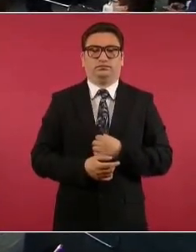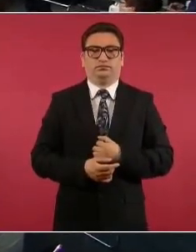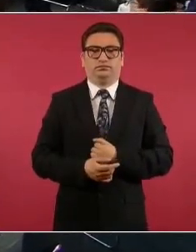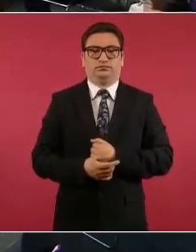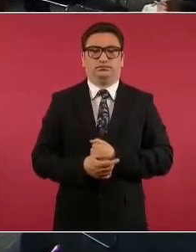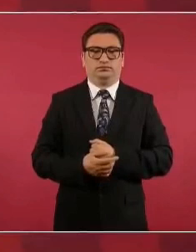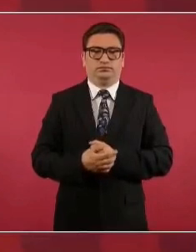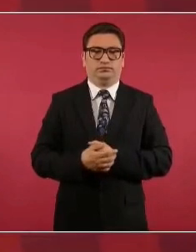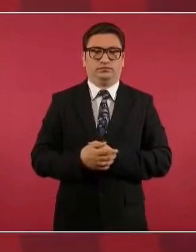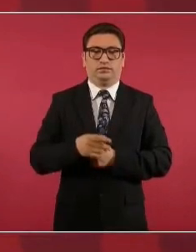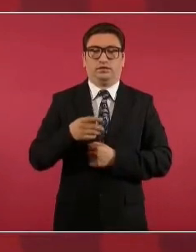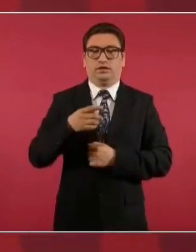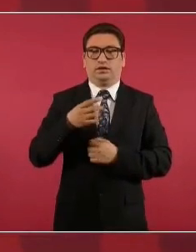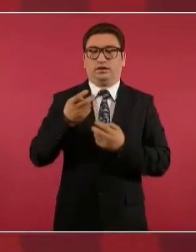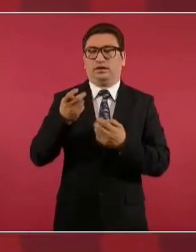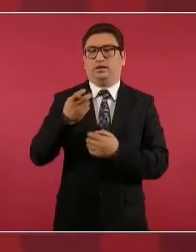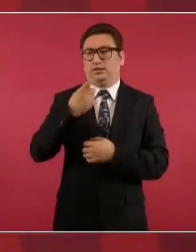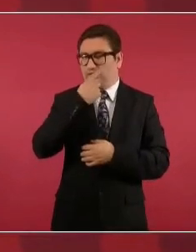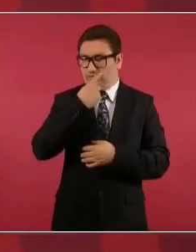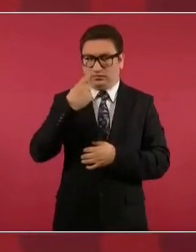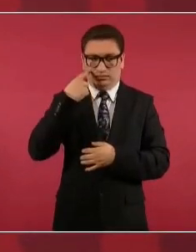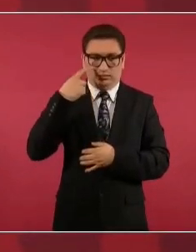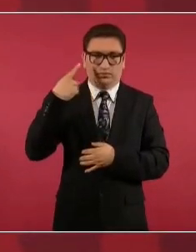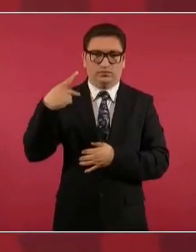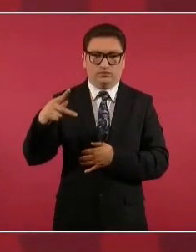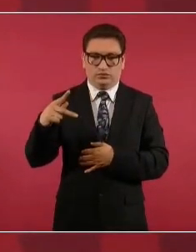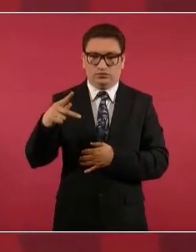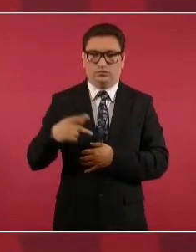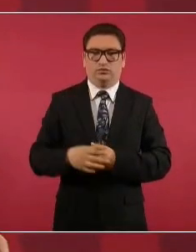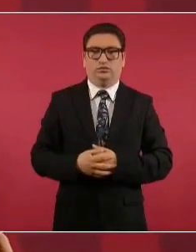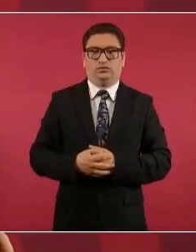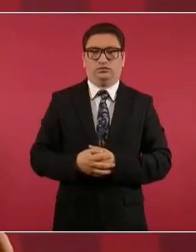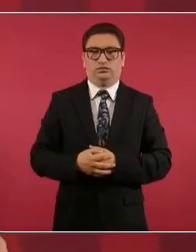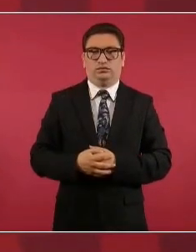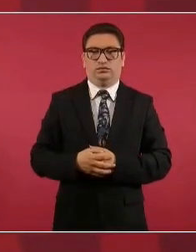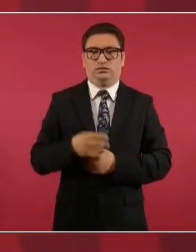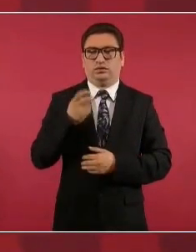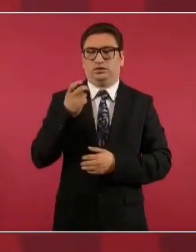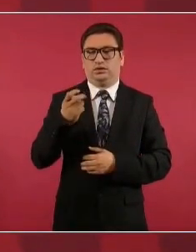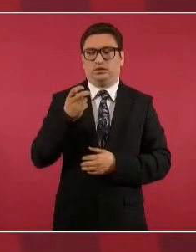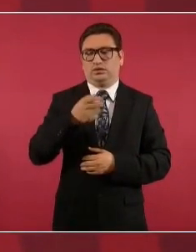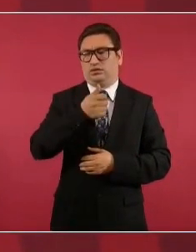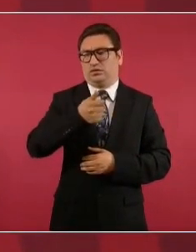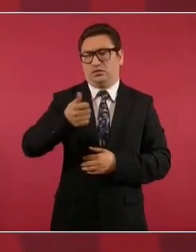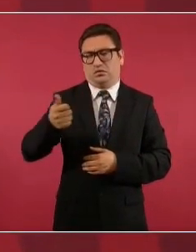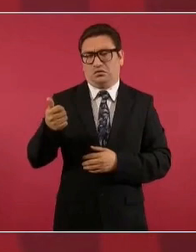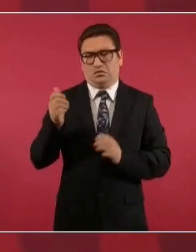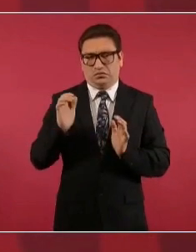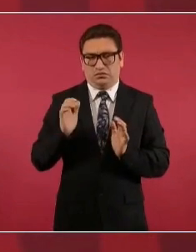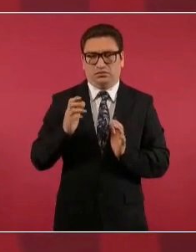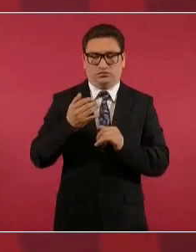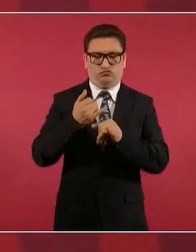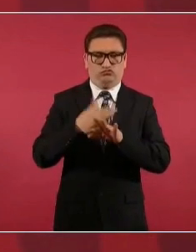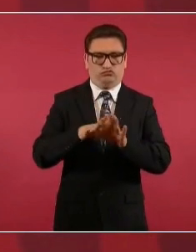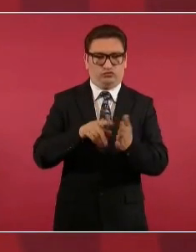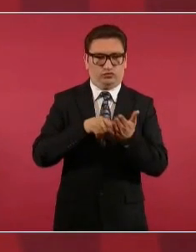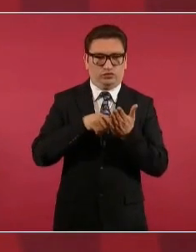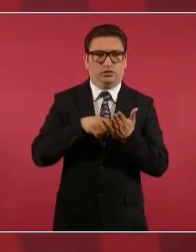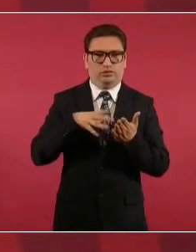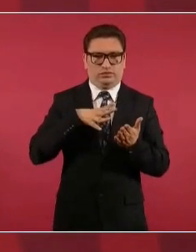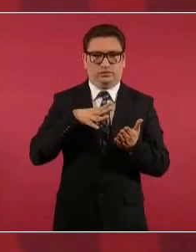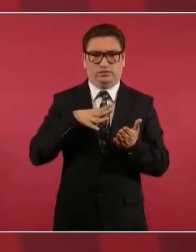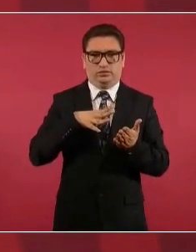el punto de vista de cada quien y la información que se